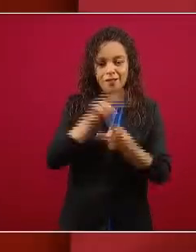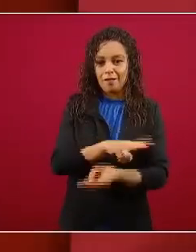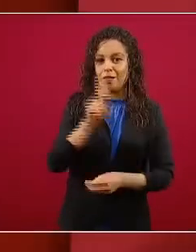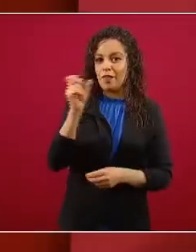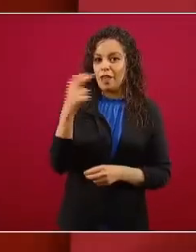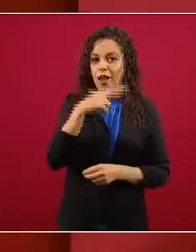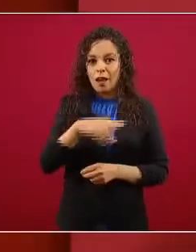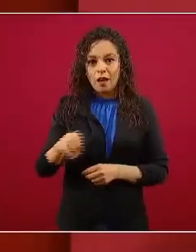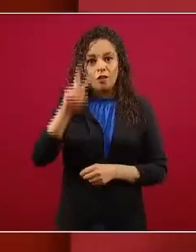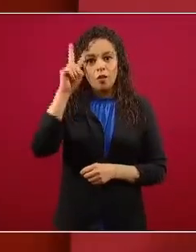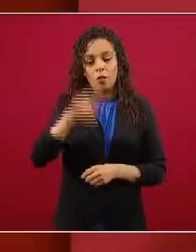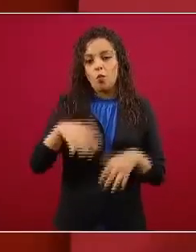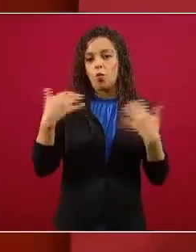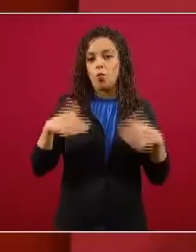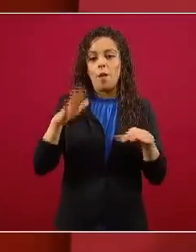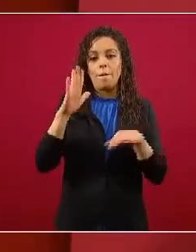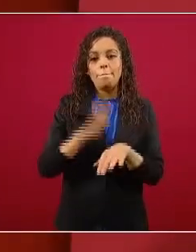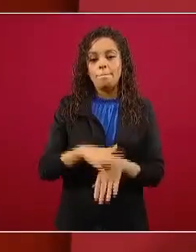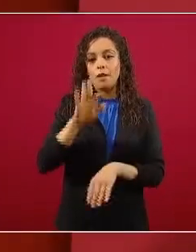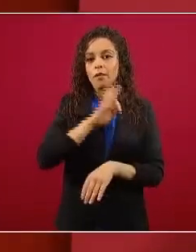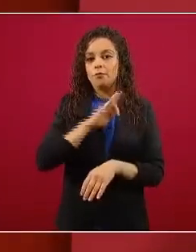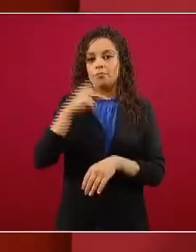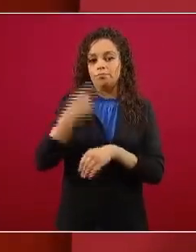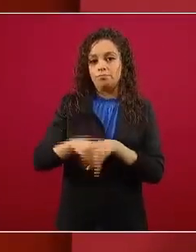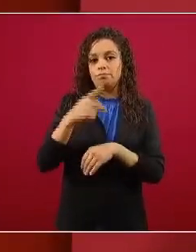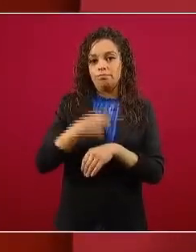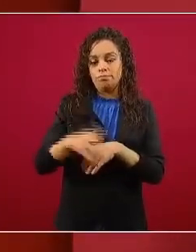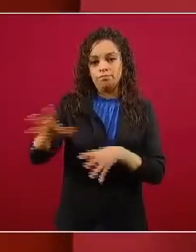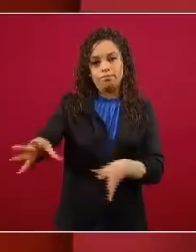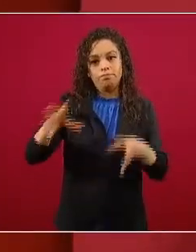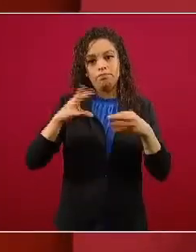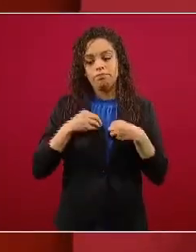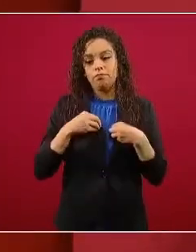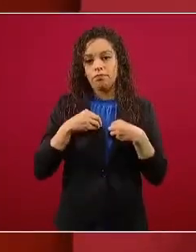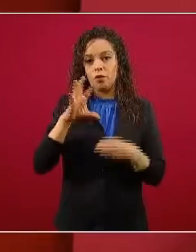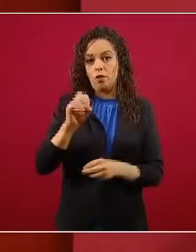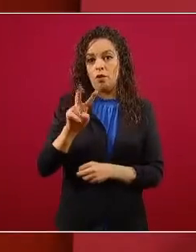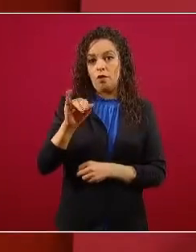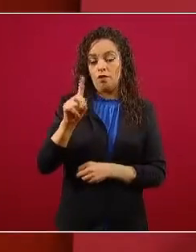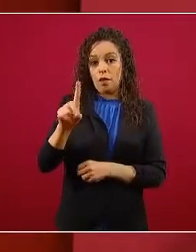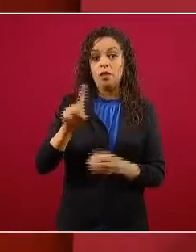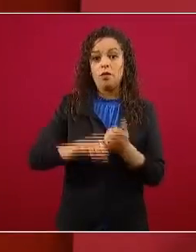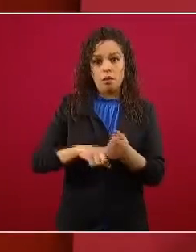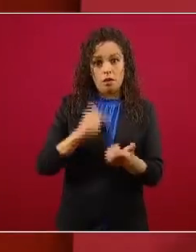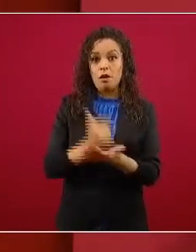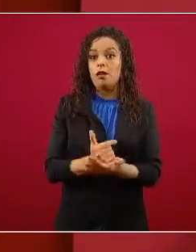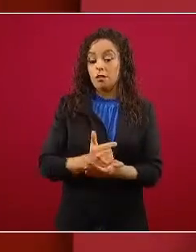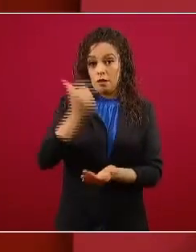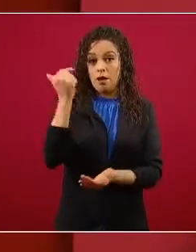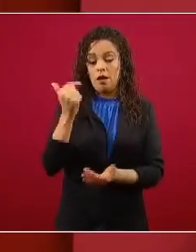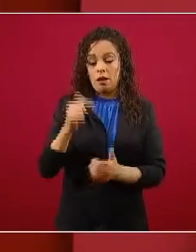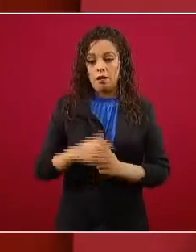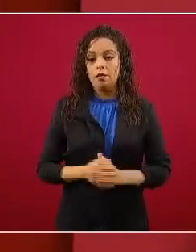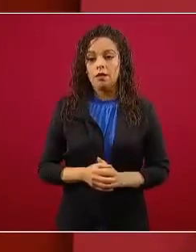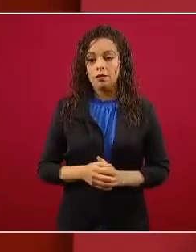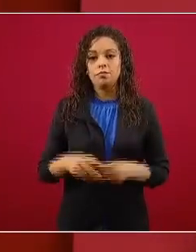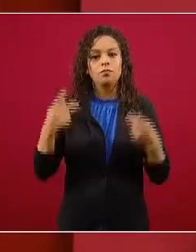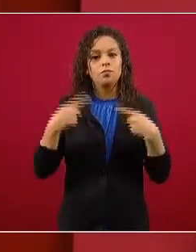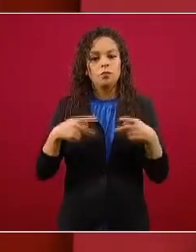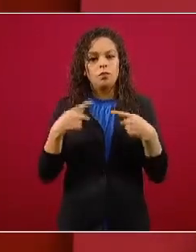riesgo de tener COVID en su forma grave. Personas que tengan inmunosupresión, personas que